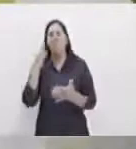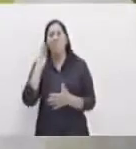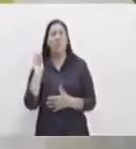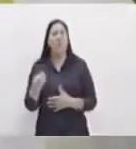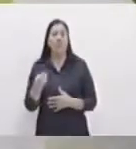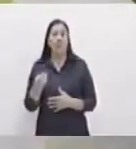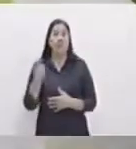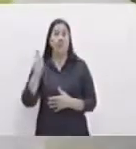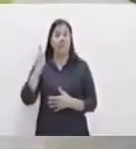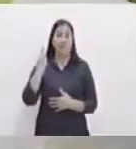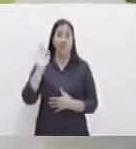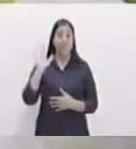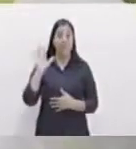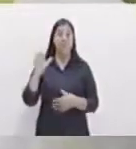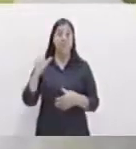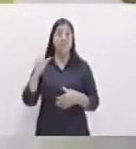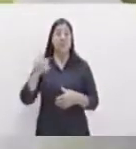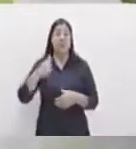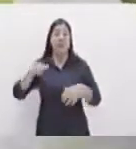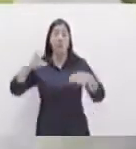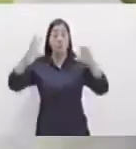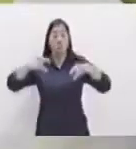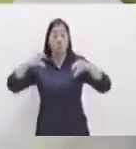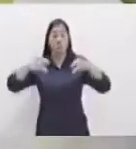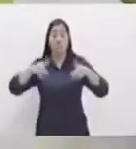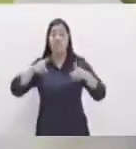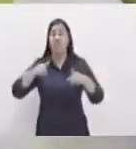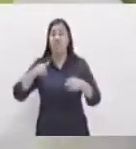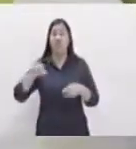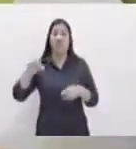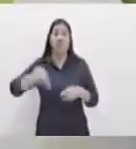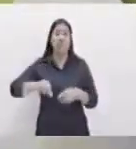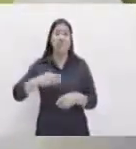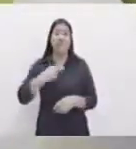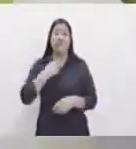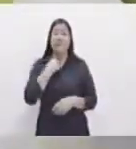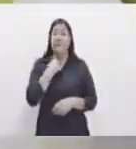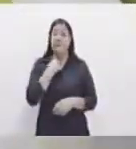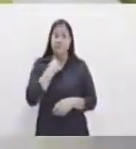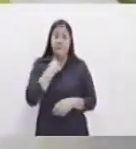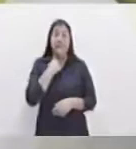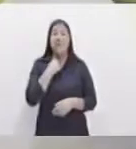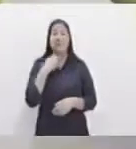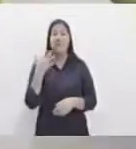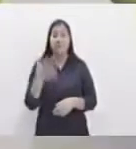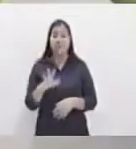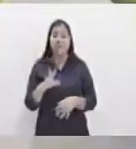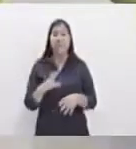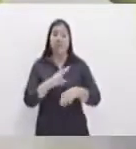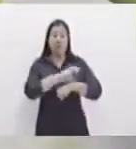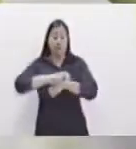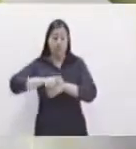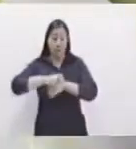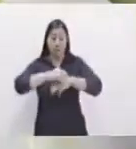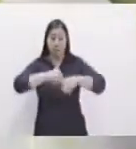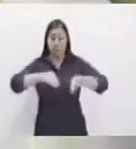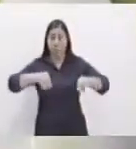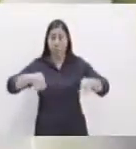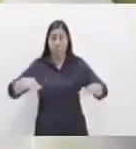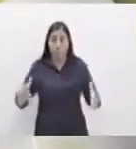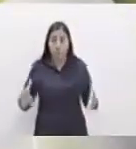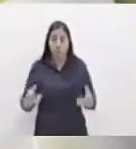inclusive esa agua es dañina para los cultivos, para las siembras,